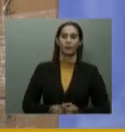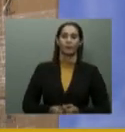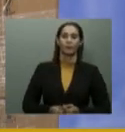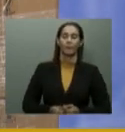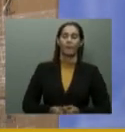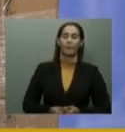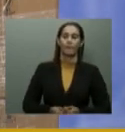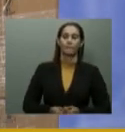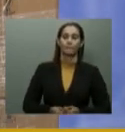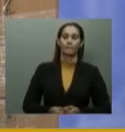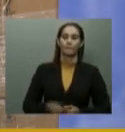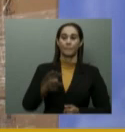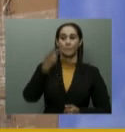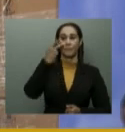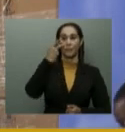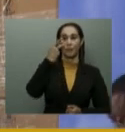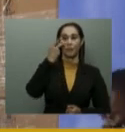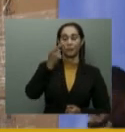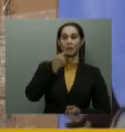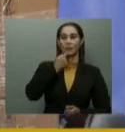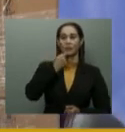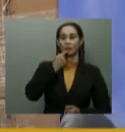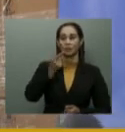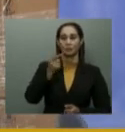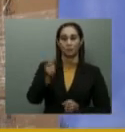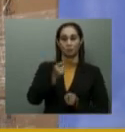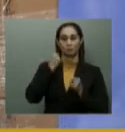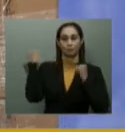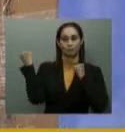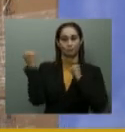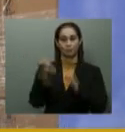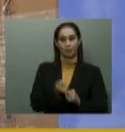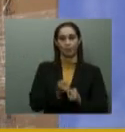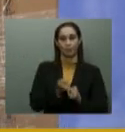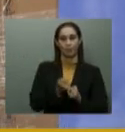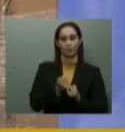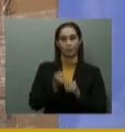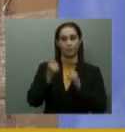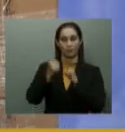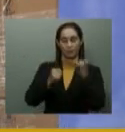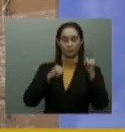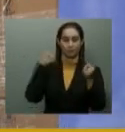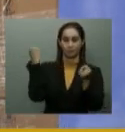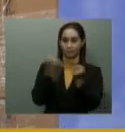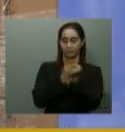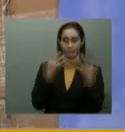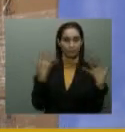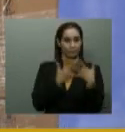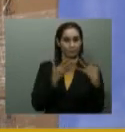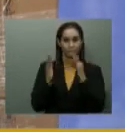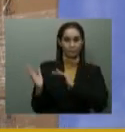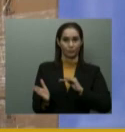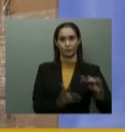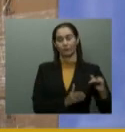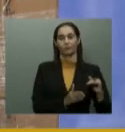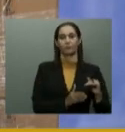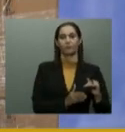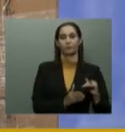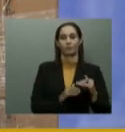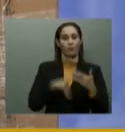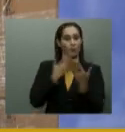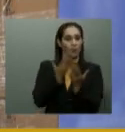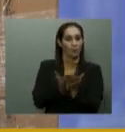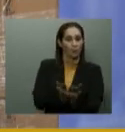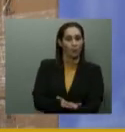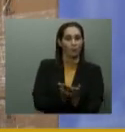presidente con la decisión del decreto 656 todos hemos visto con buenos ojos